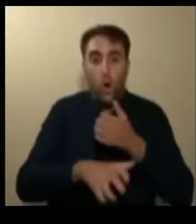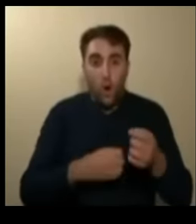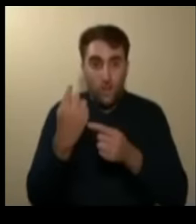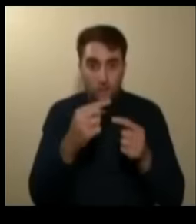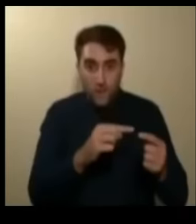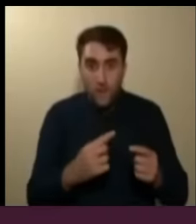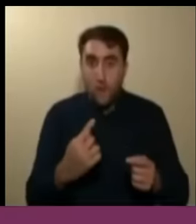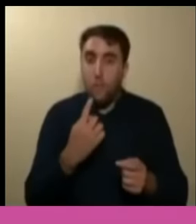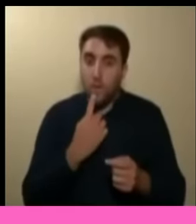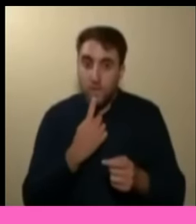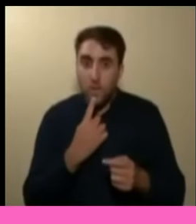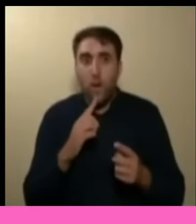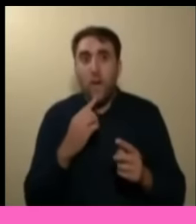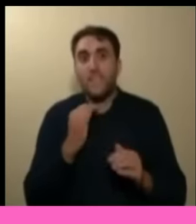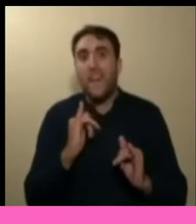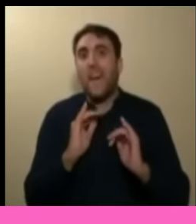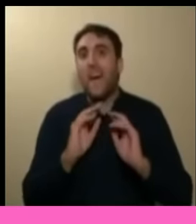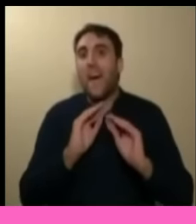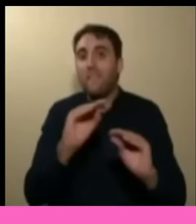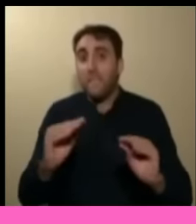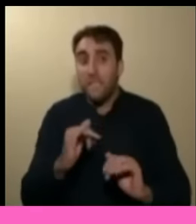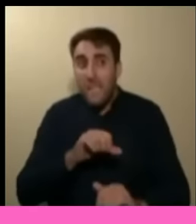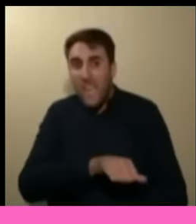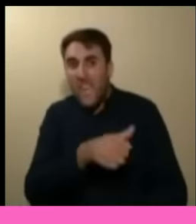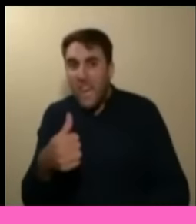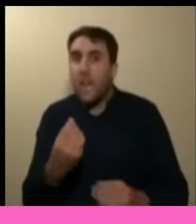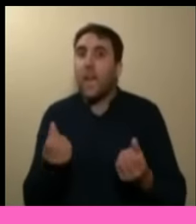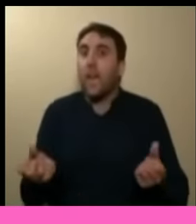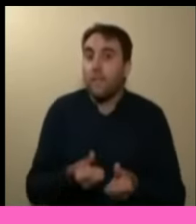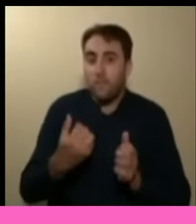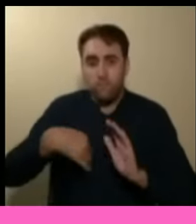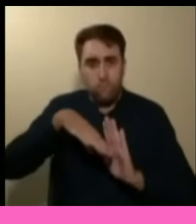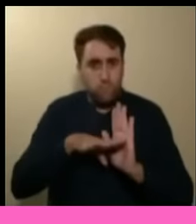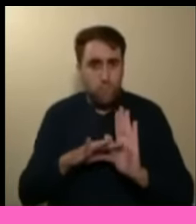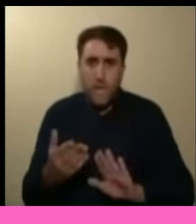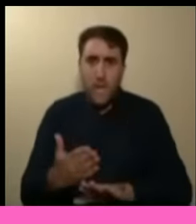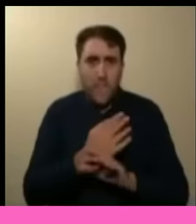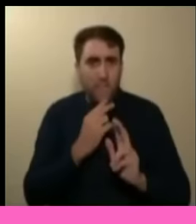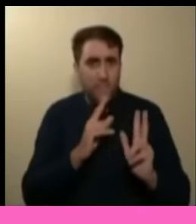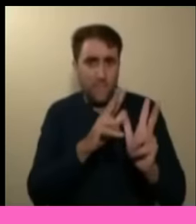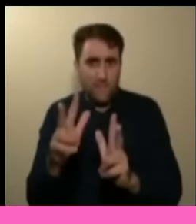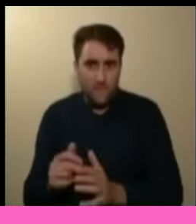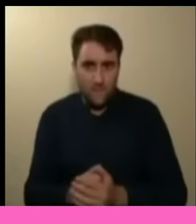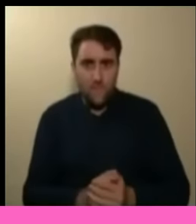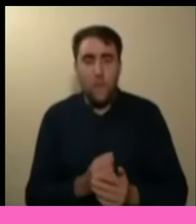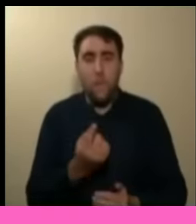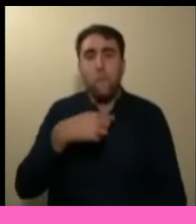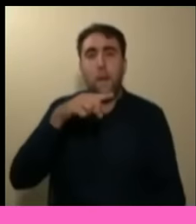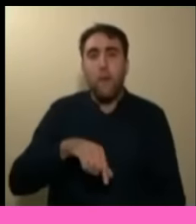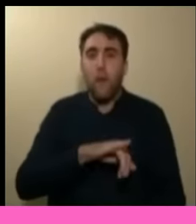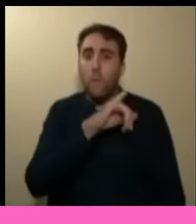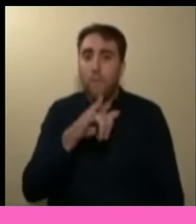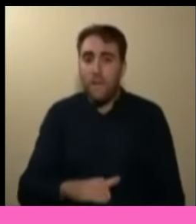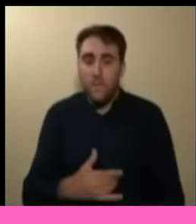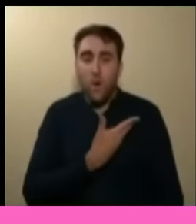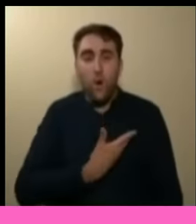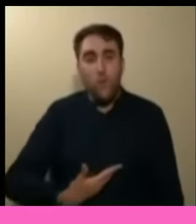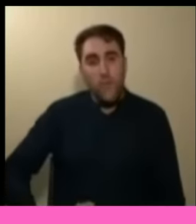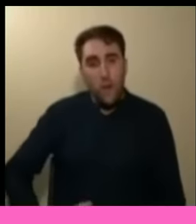de llevar adelante en caso de ganar. En ese sentido, entonces, A partir del 1 de marzo, el gobierno